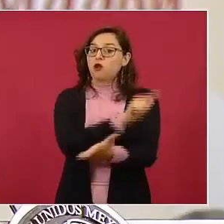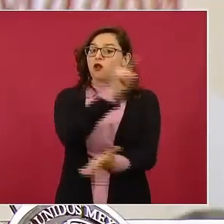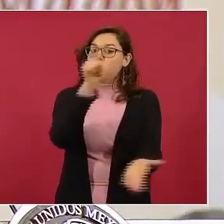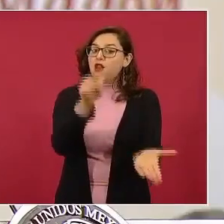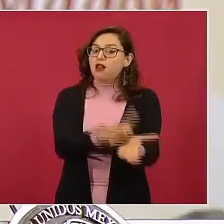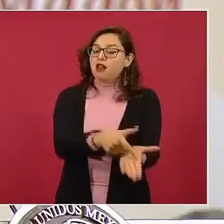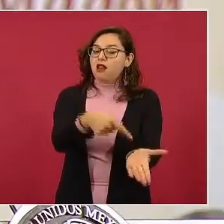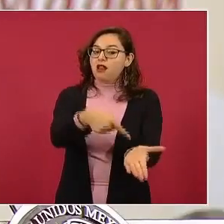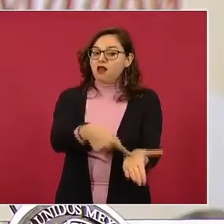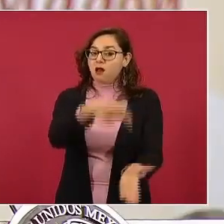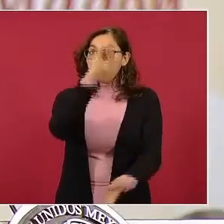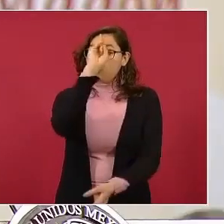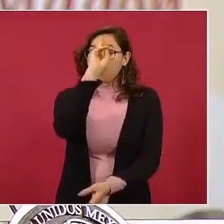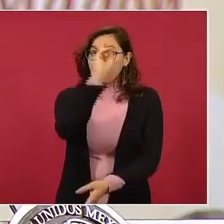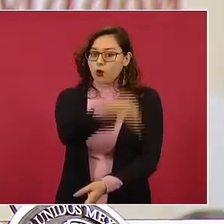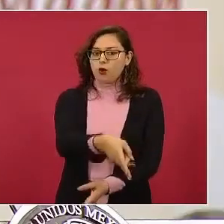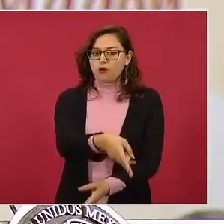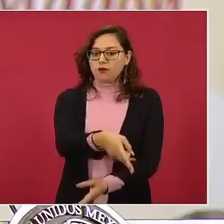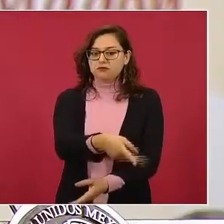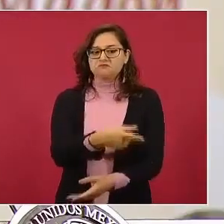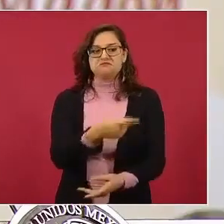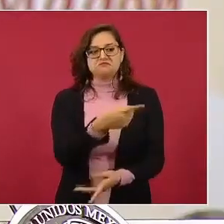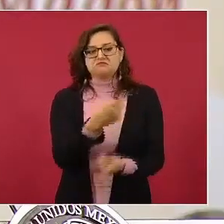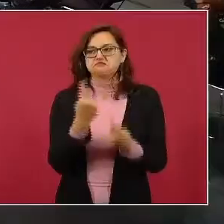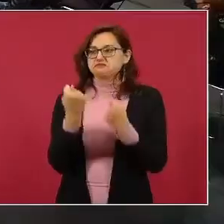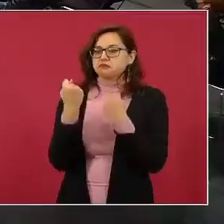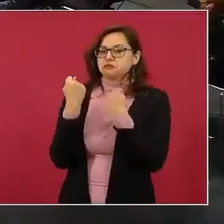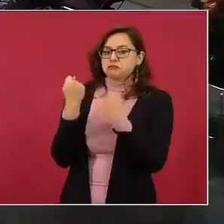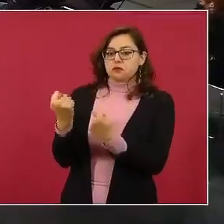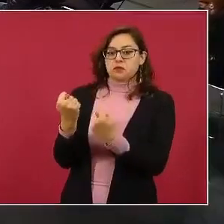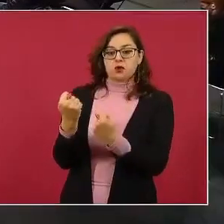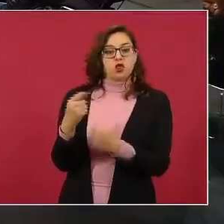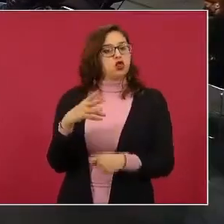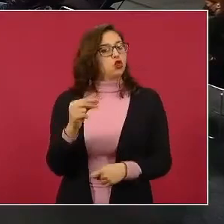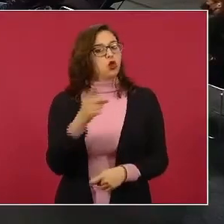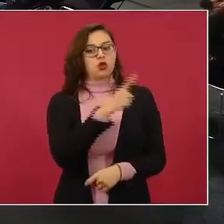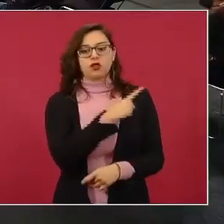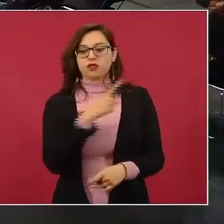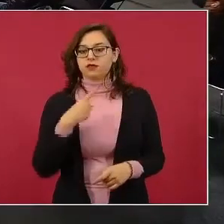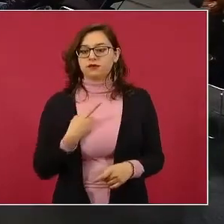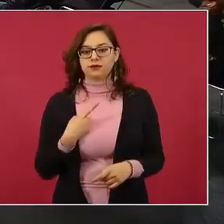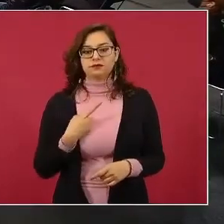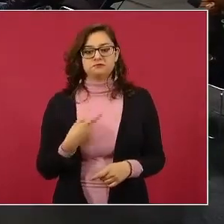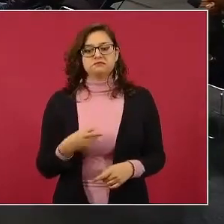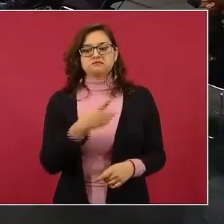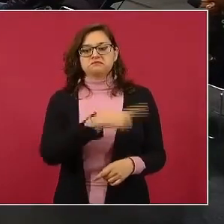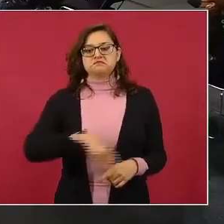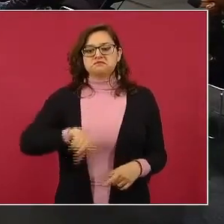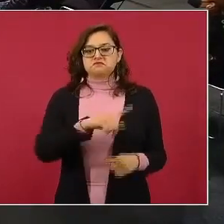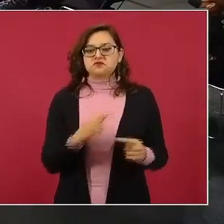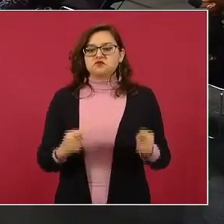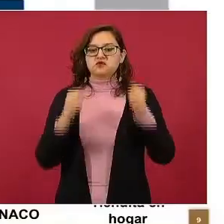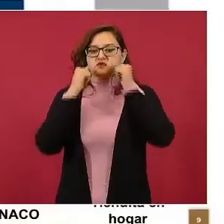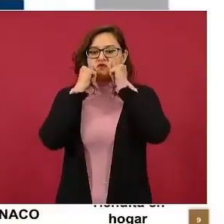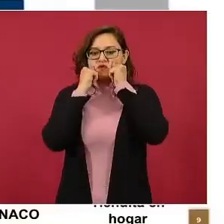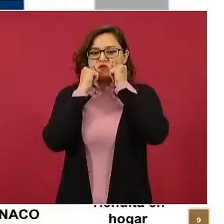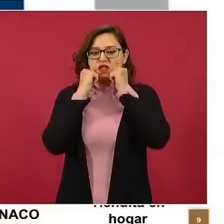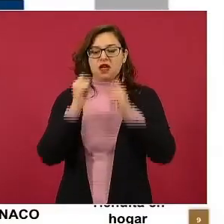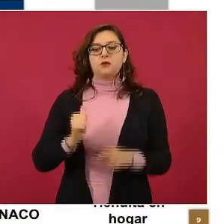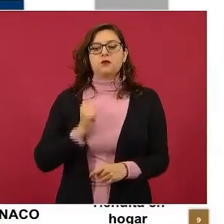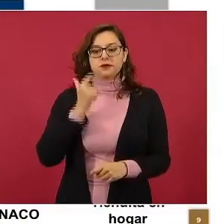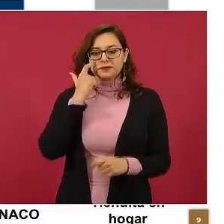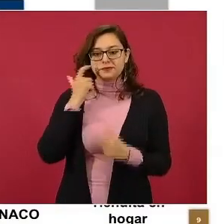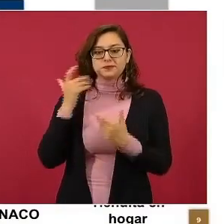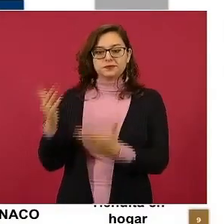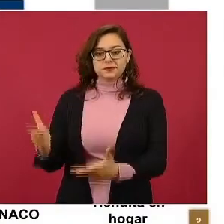2013, que es un mercado eléctrico mayorista. Es un mercado que no debiera existir y ellos lo aprovechan porque no pagan el transporte, no